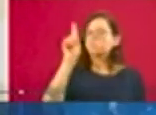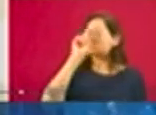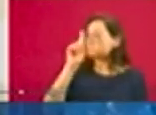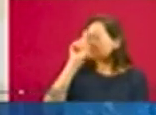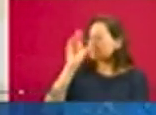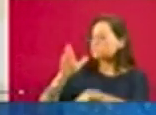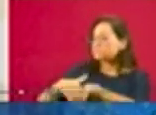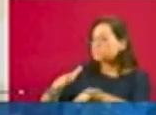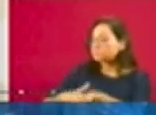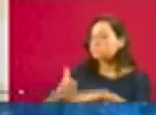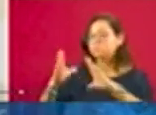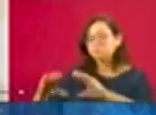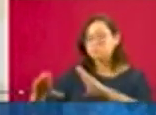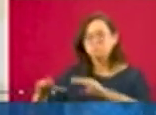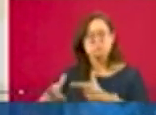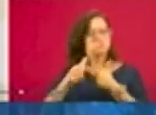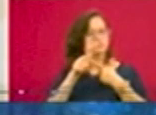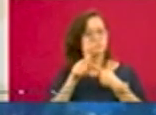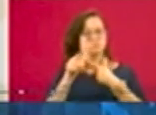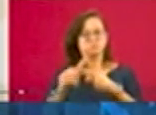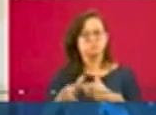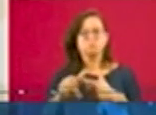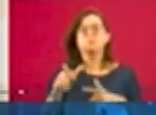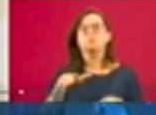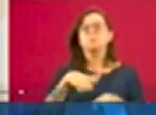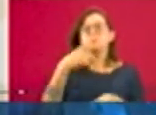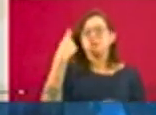después. Ahora, Esteban,